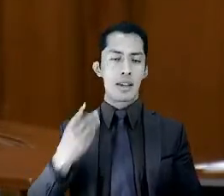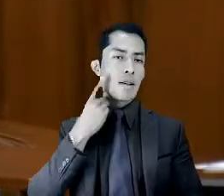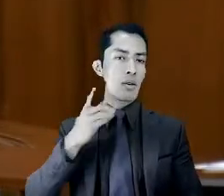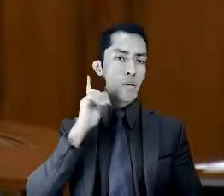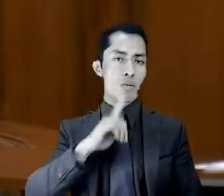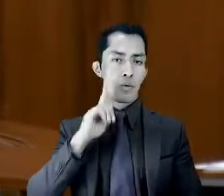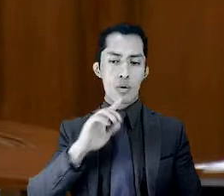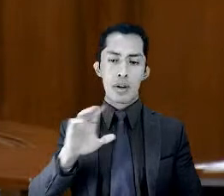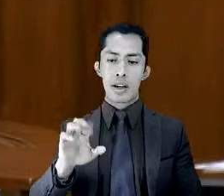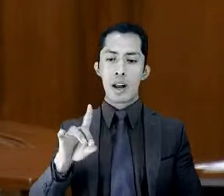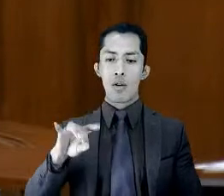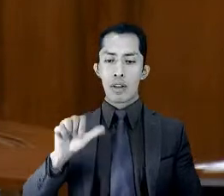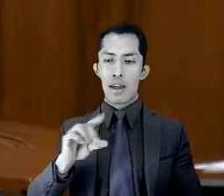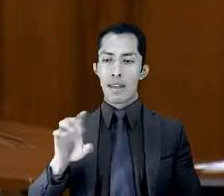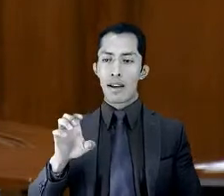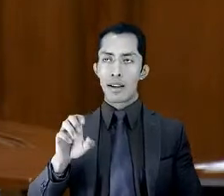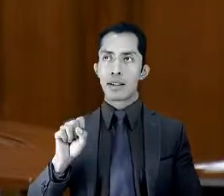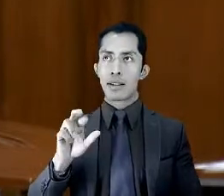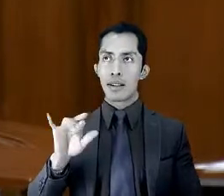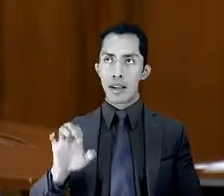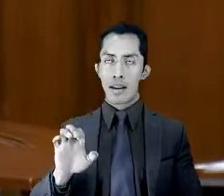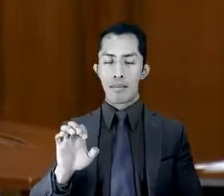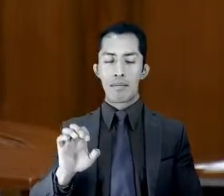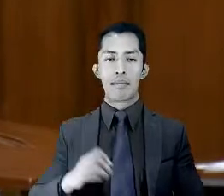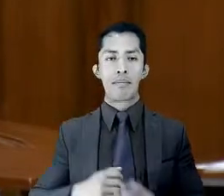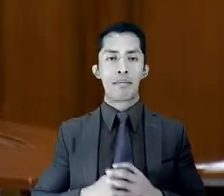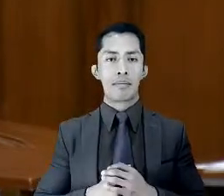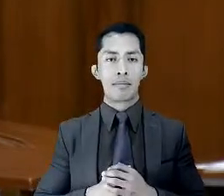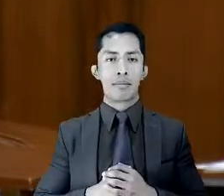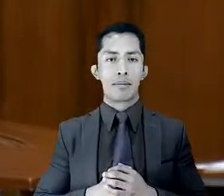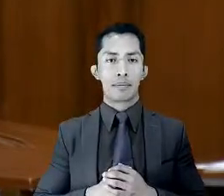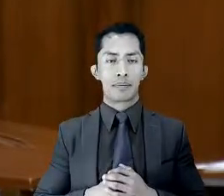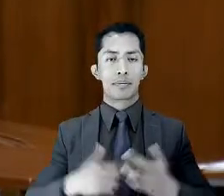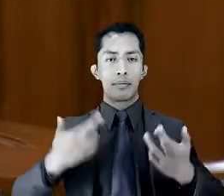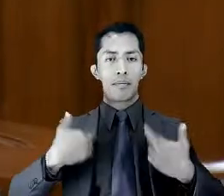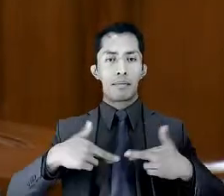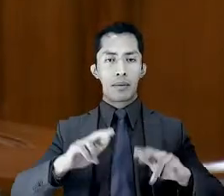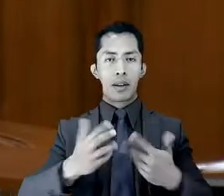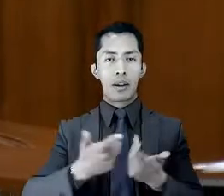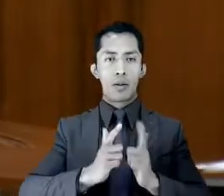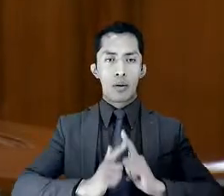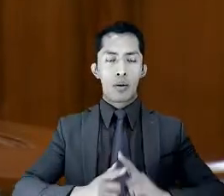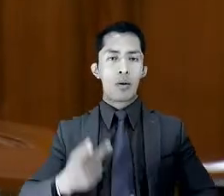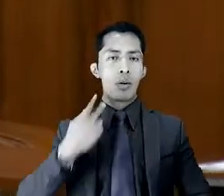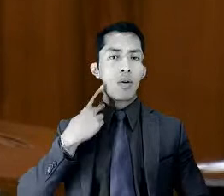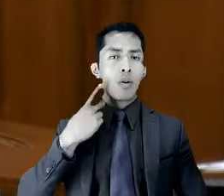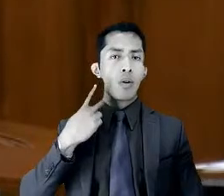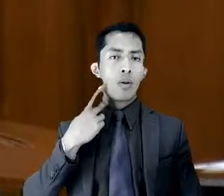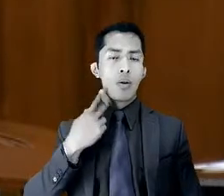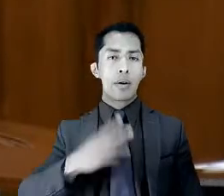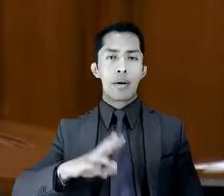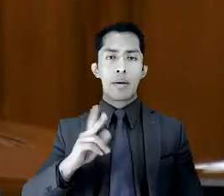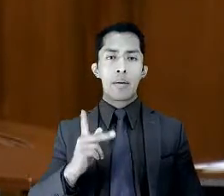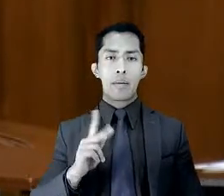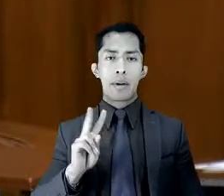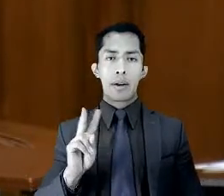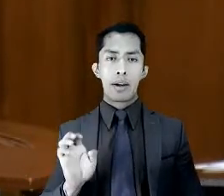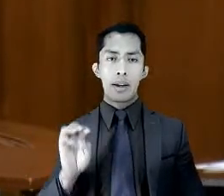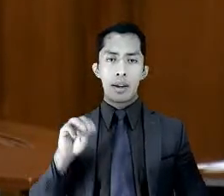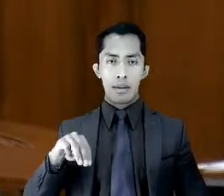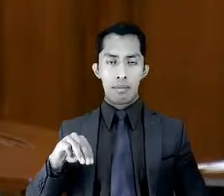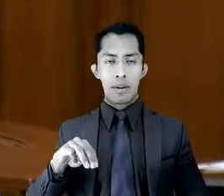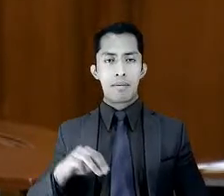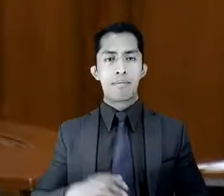diputada Claudia Desiré Morales Robledo. En nombre del Grupo Parlamentario del Partido Verde Ecologista de